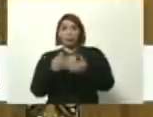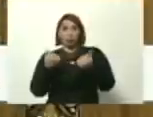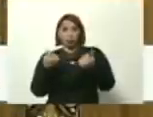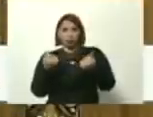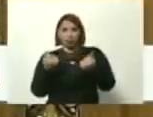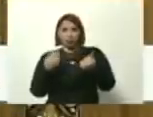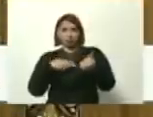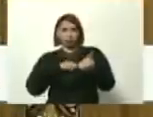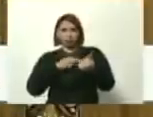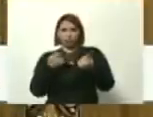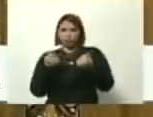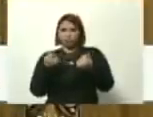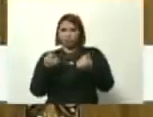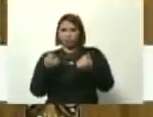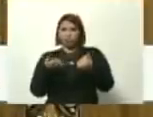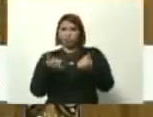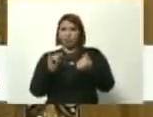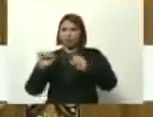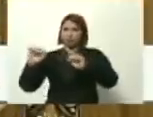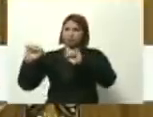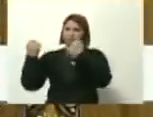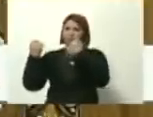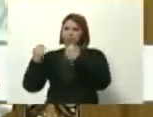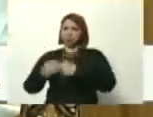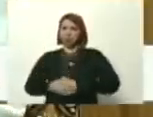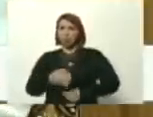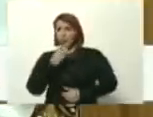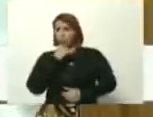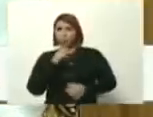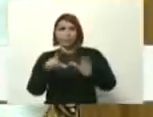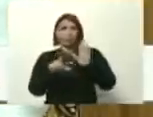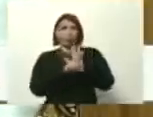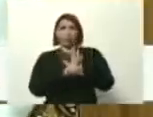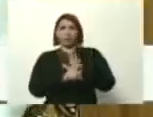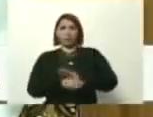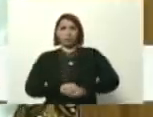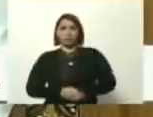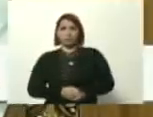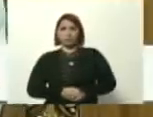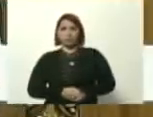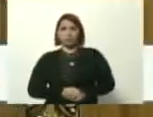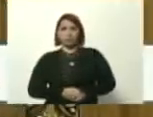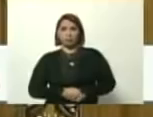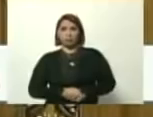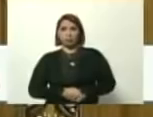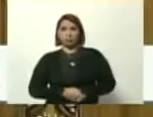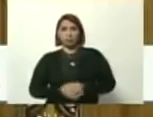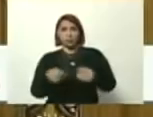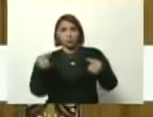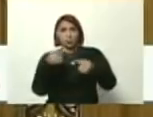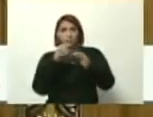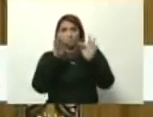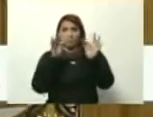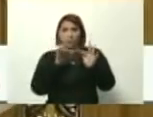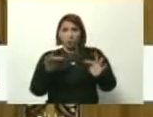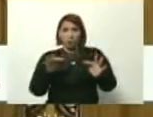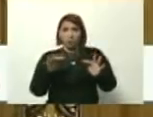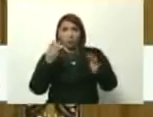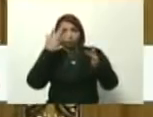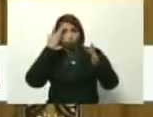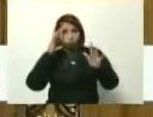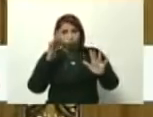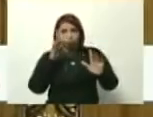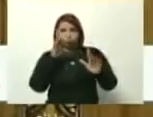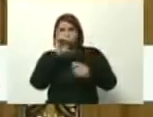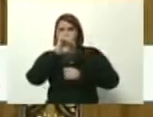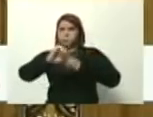finanzas están bloqueadas ilegal e ilegítimamente. De igual manera, se ha pretendido